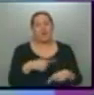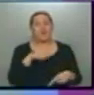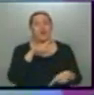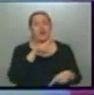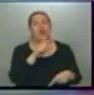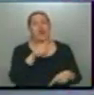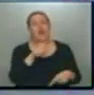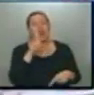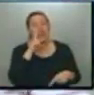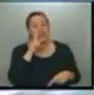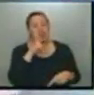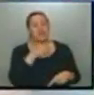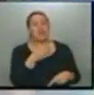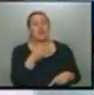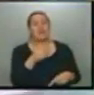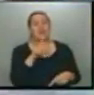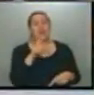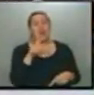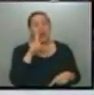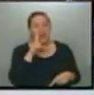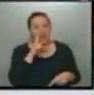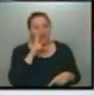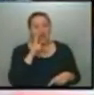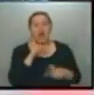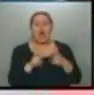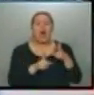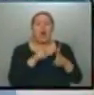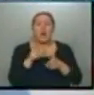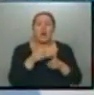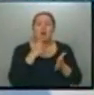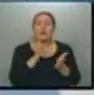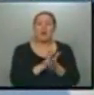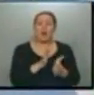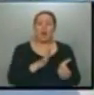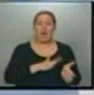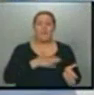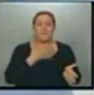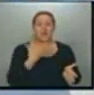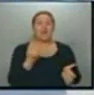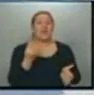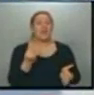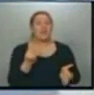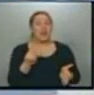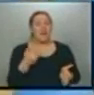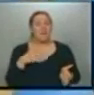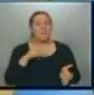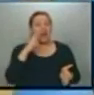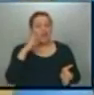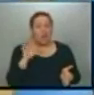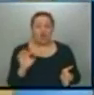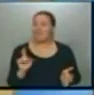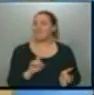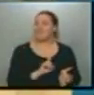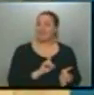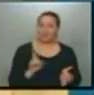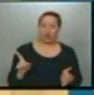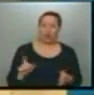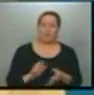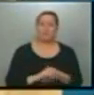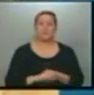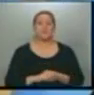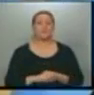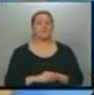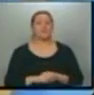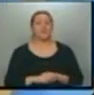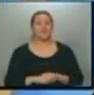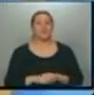Espósito. A ver. ¿Qué pasa con Lali? Vamos a hablar de una historia de amor, pero detrás de toda la historia... ¿Qué, con Mariano? No, con Mariano no.